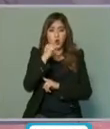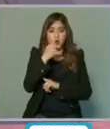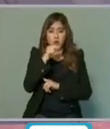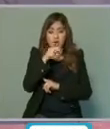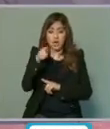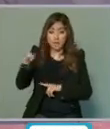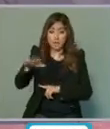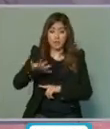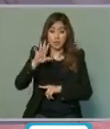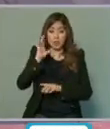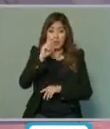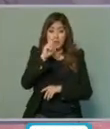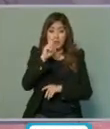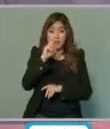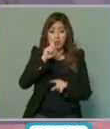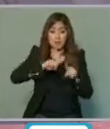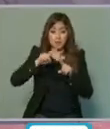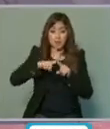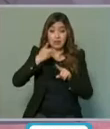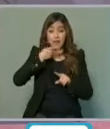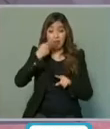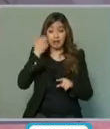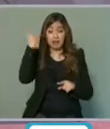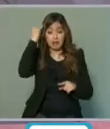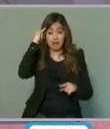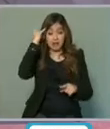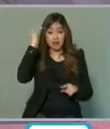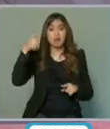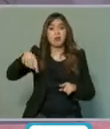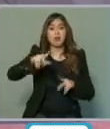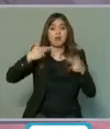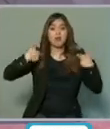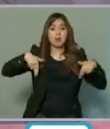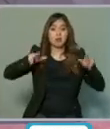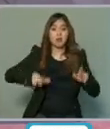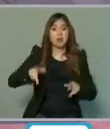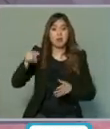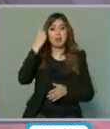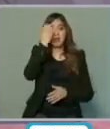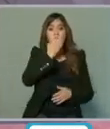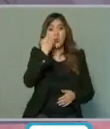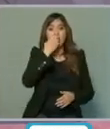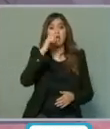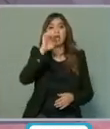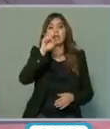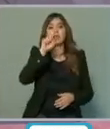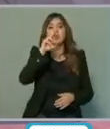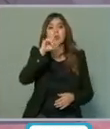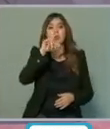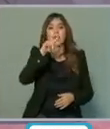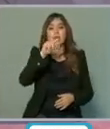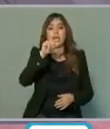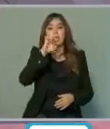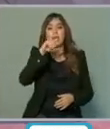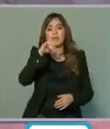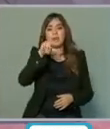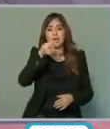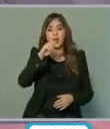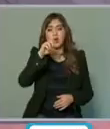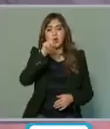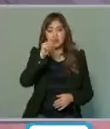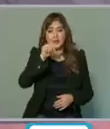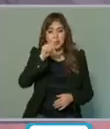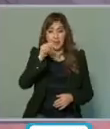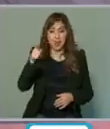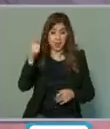30 lenguas indígenas, en un espacio muy representativo, comunitario, que se llama la Escuelita Emiliano Zapata, que es un centro de artes y oficios.